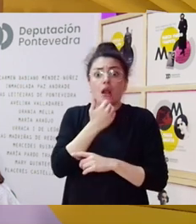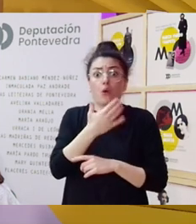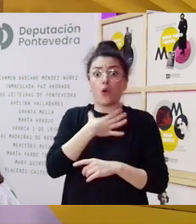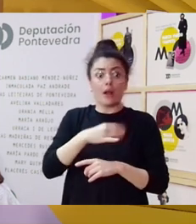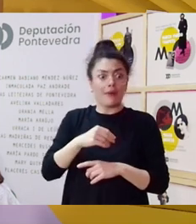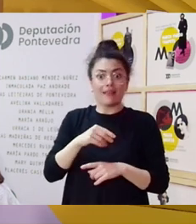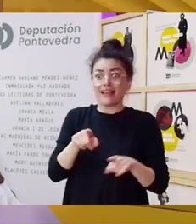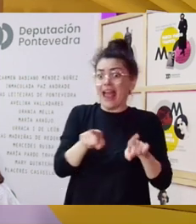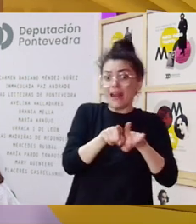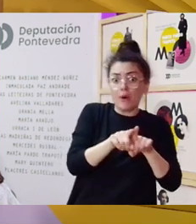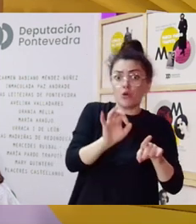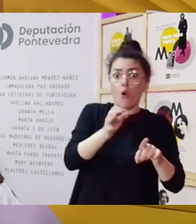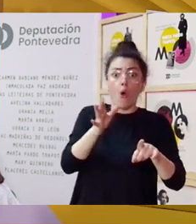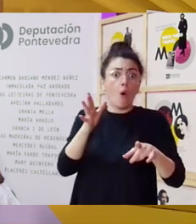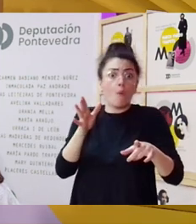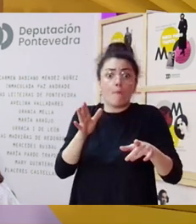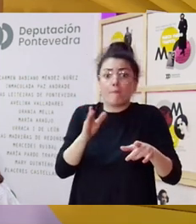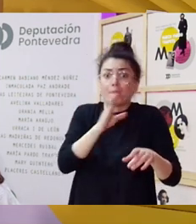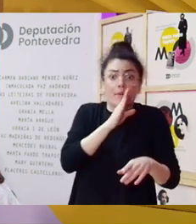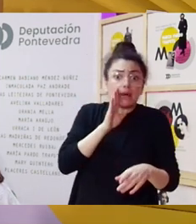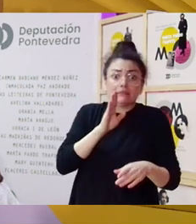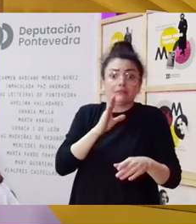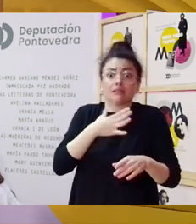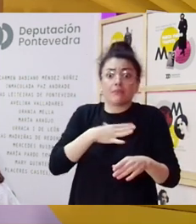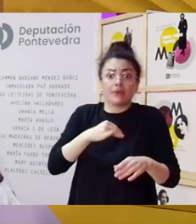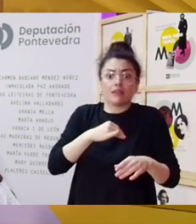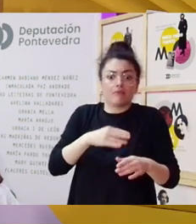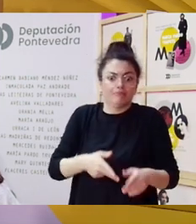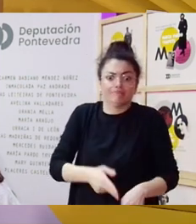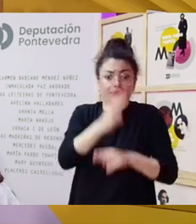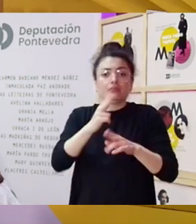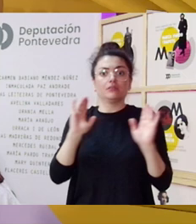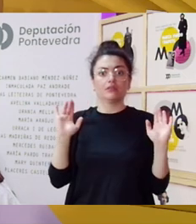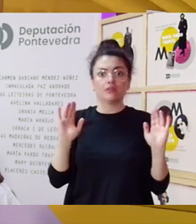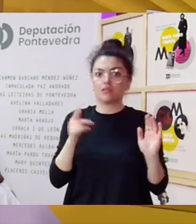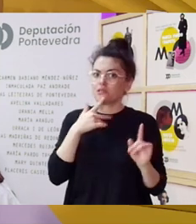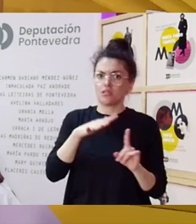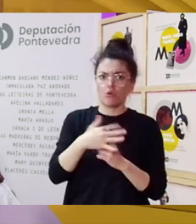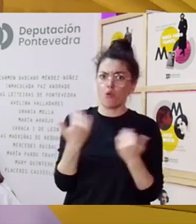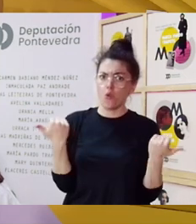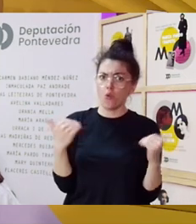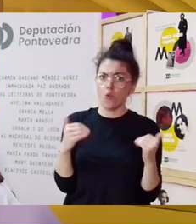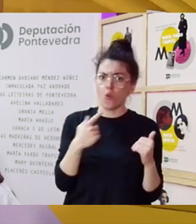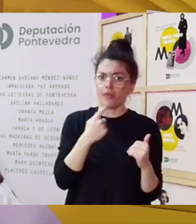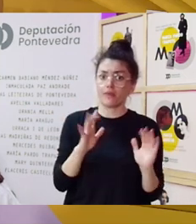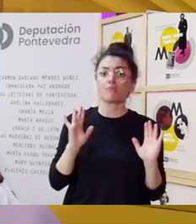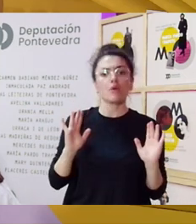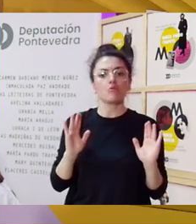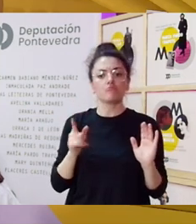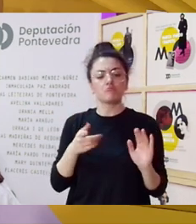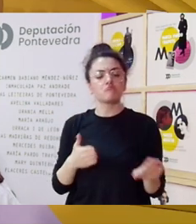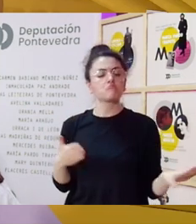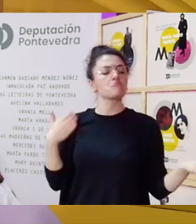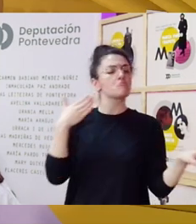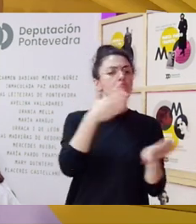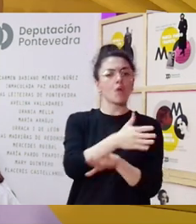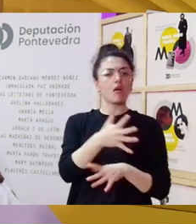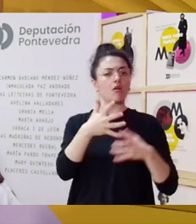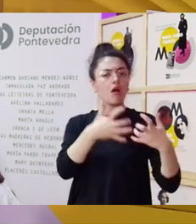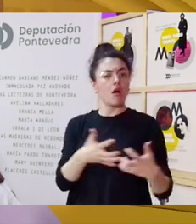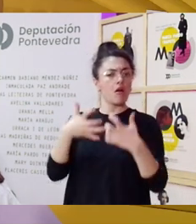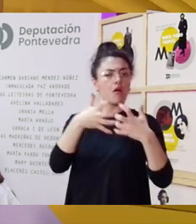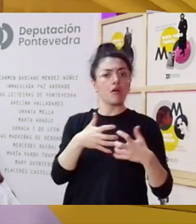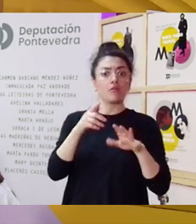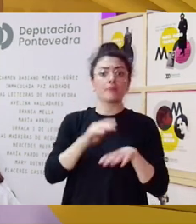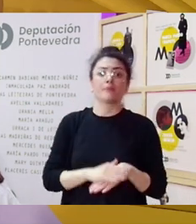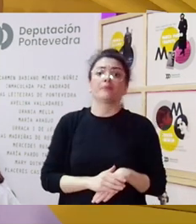meus irmáns ou a meu pai. Era unha situación espantosa, pero foi. E miña avoa, ao final,